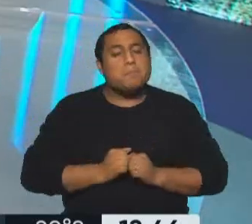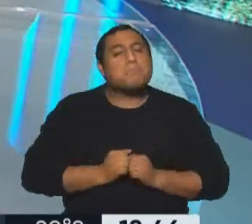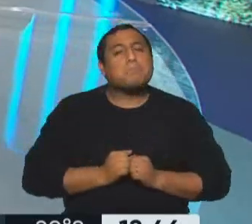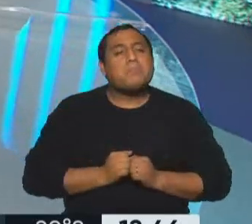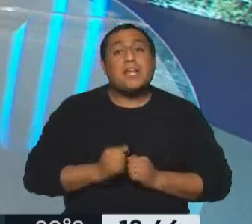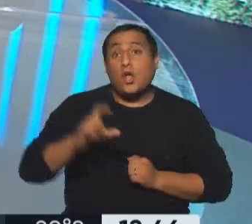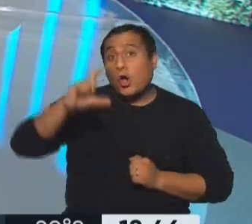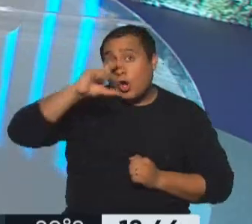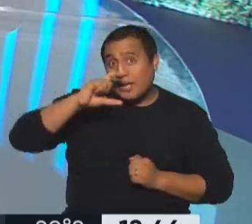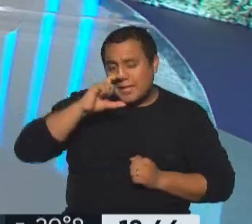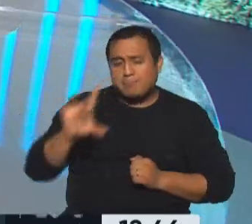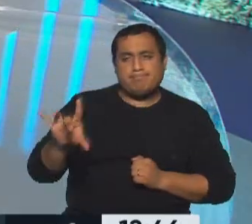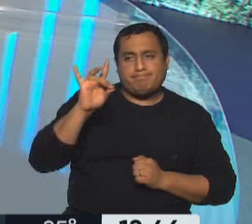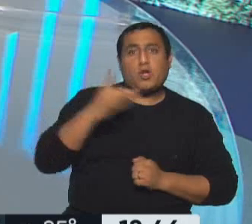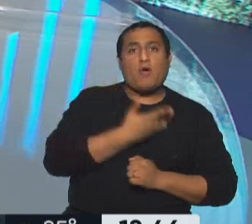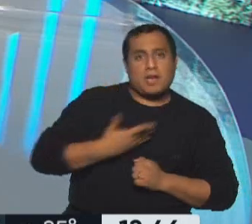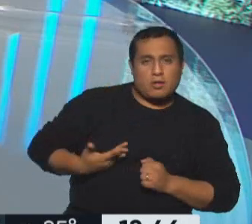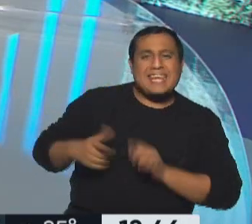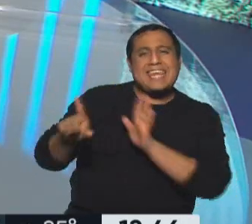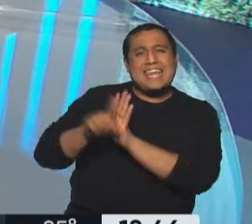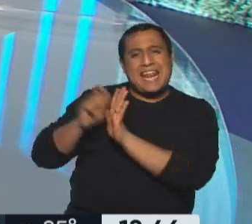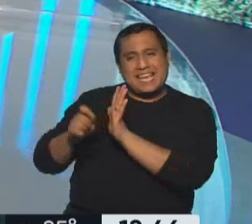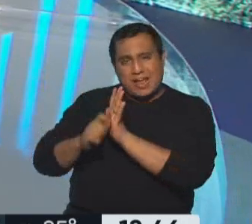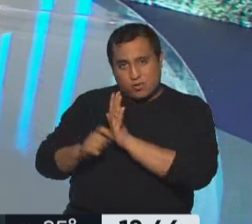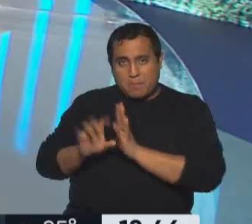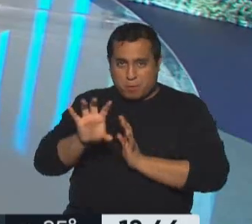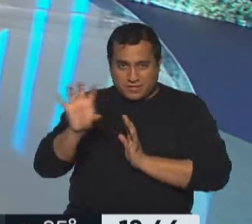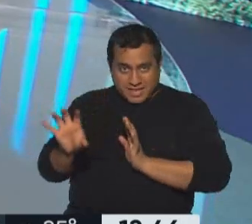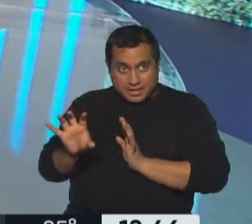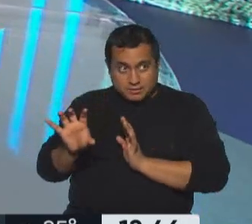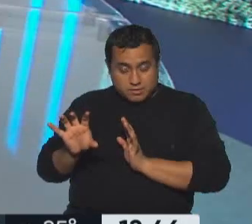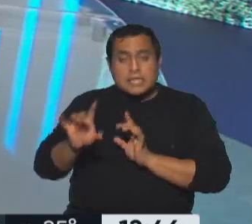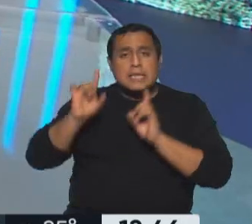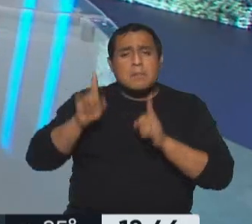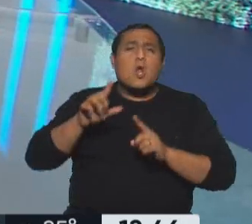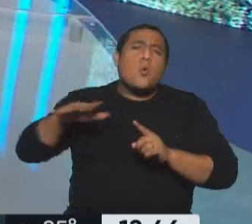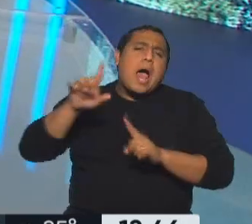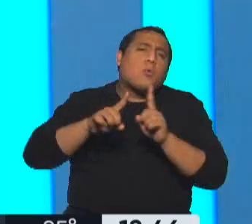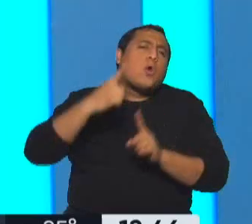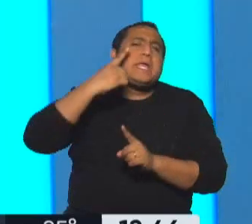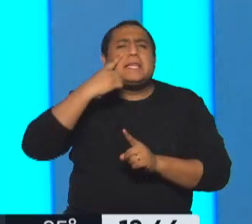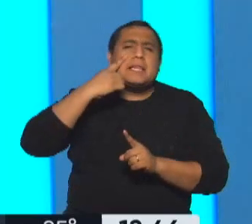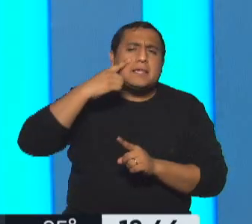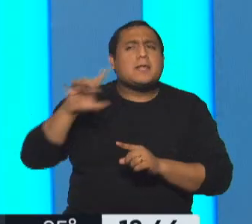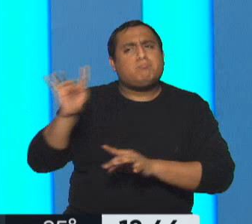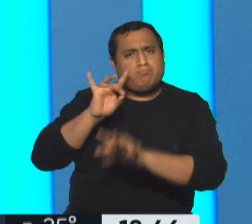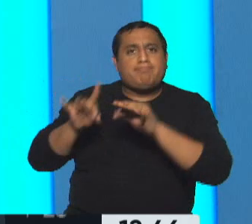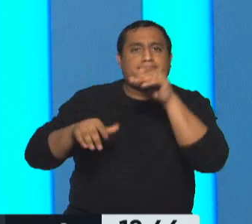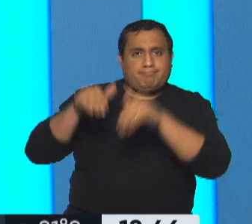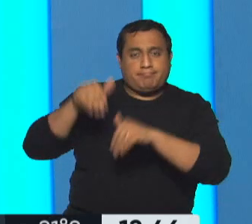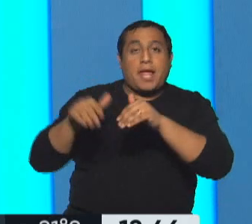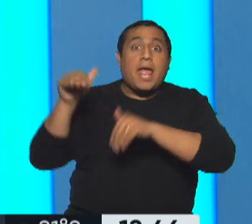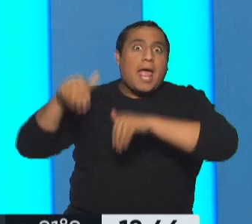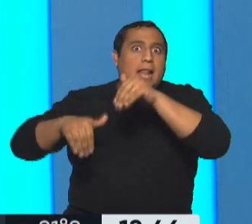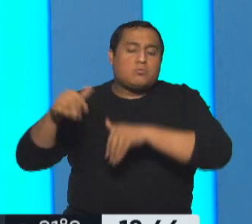corrientes gobernador y legisladores provinciales exactamente y e intendentes en algunas localidades en una elección muy importante